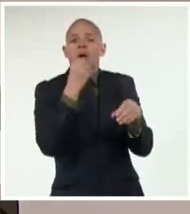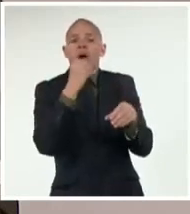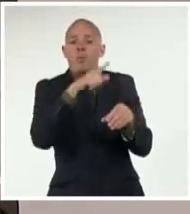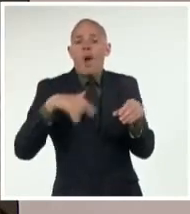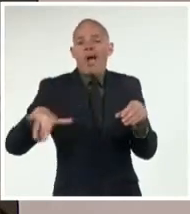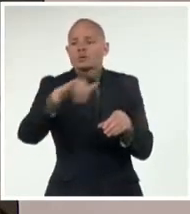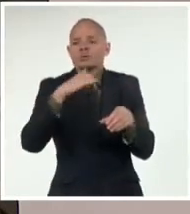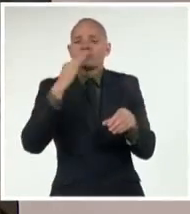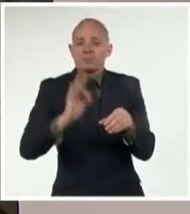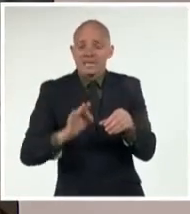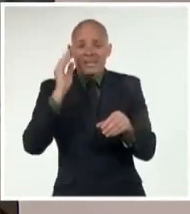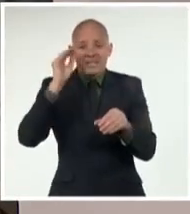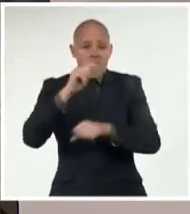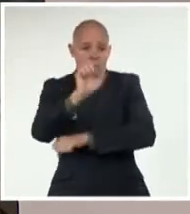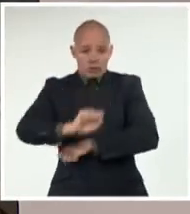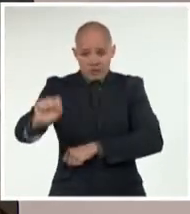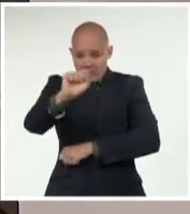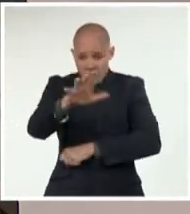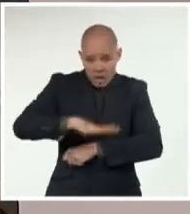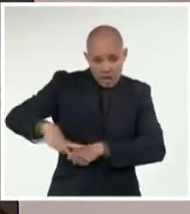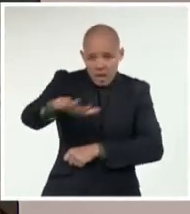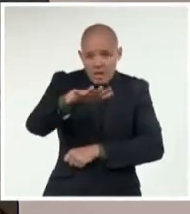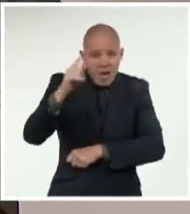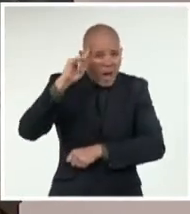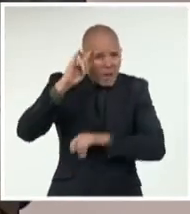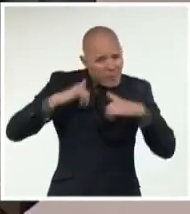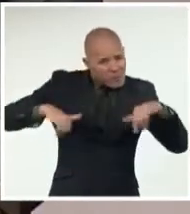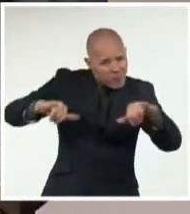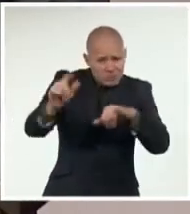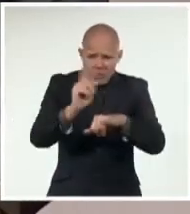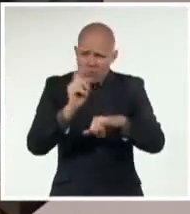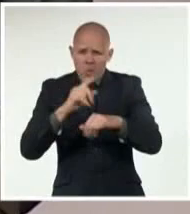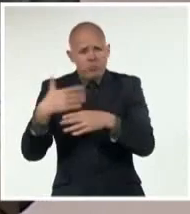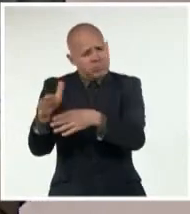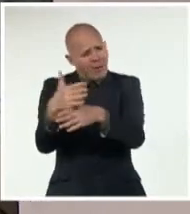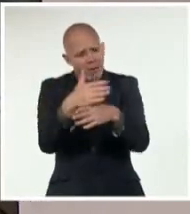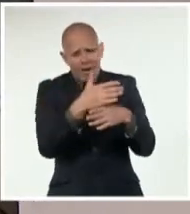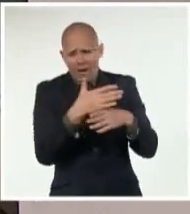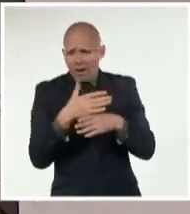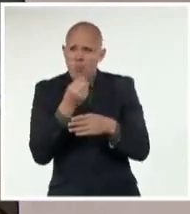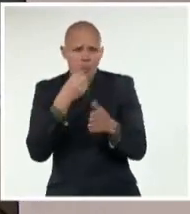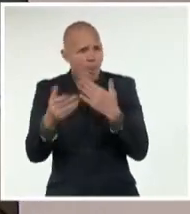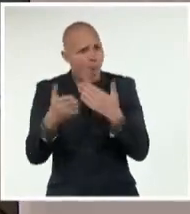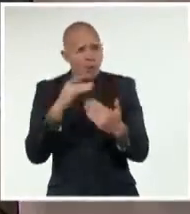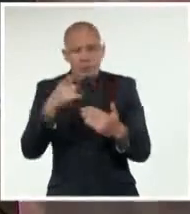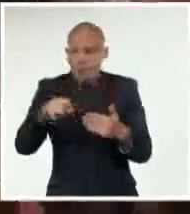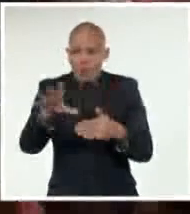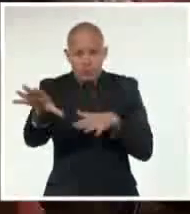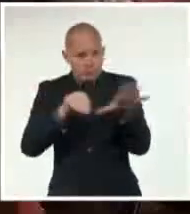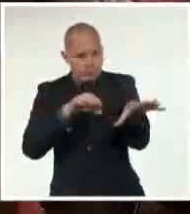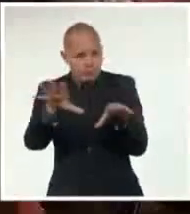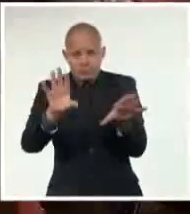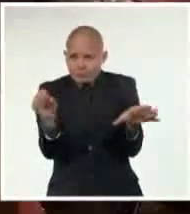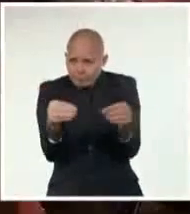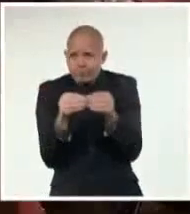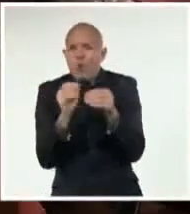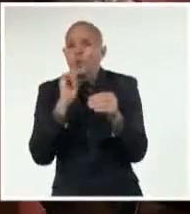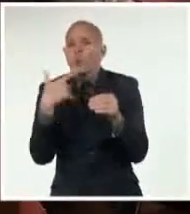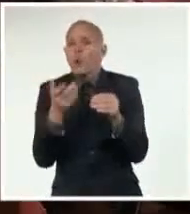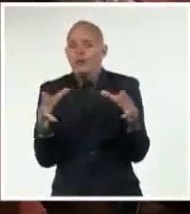su composición y heterogéneas en sus necesidades y reclamos sociales, como los